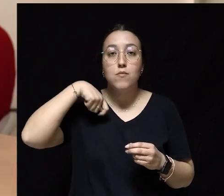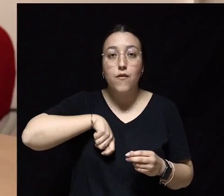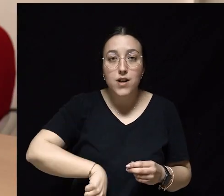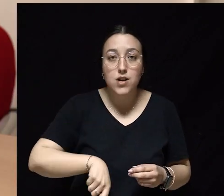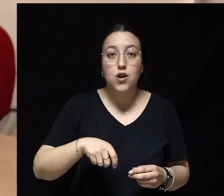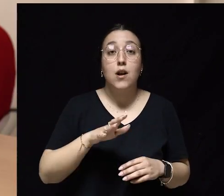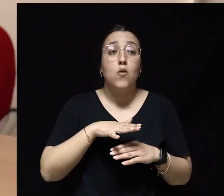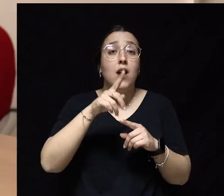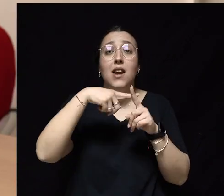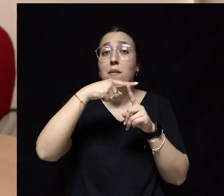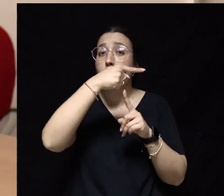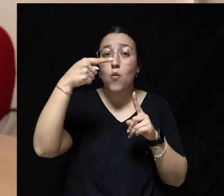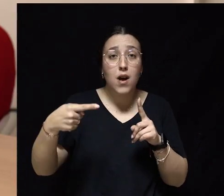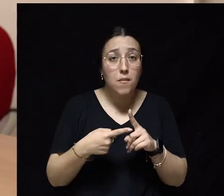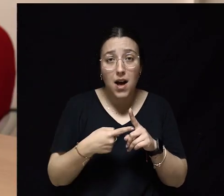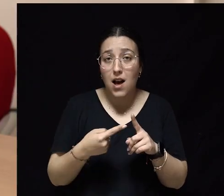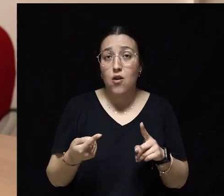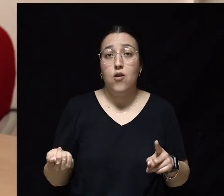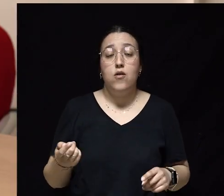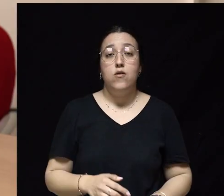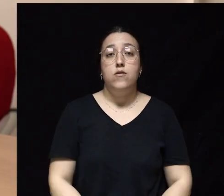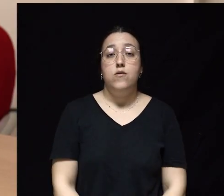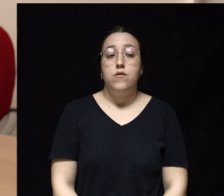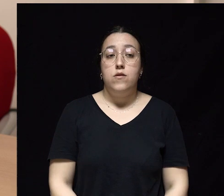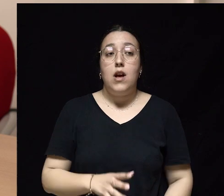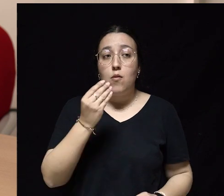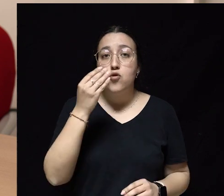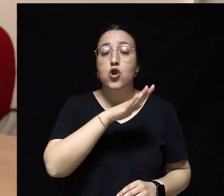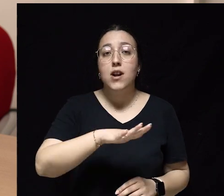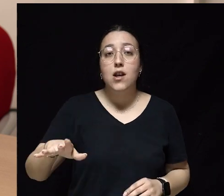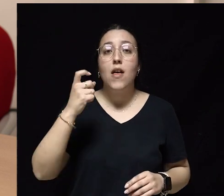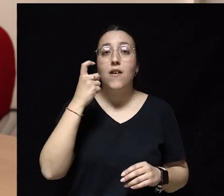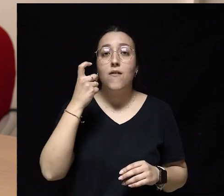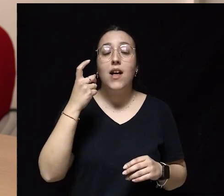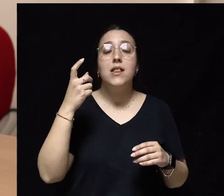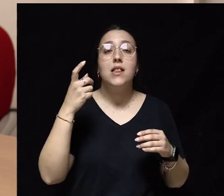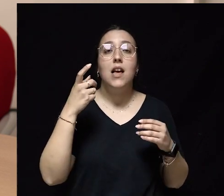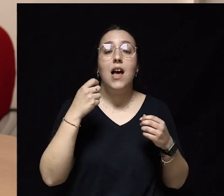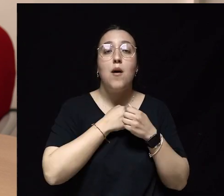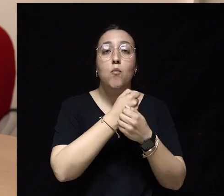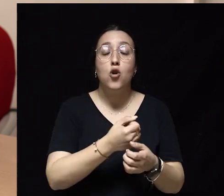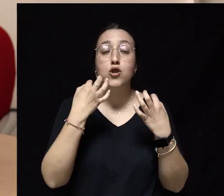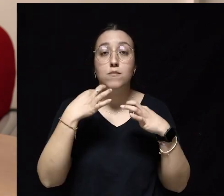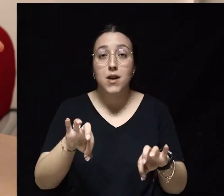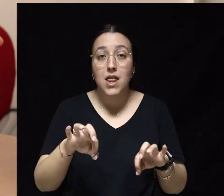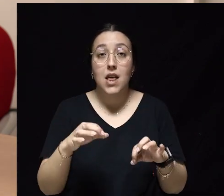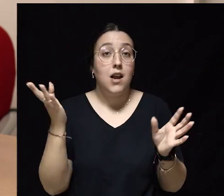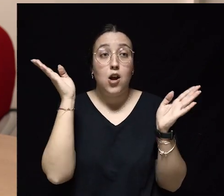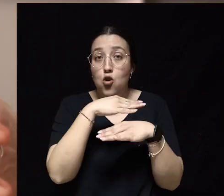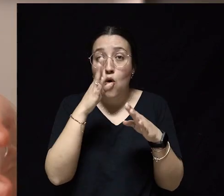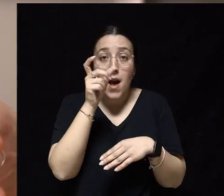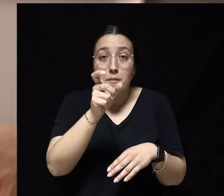le faltan recursos personales de alguna manera, porque es alumnado de compensatoria, hay un alto porcentaje de alumnado con necesidades